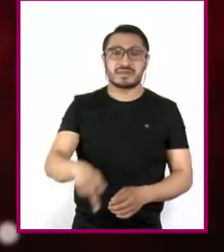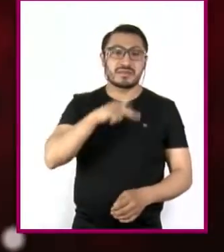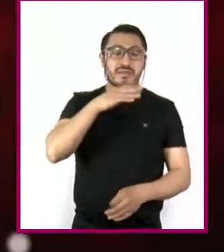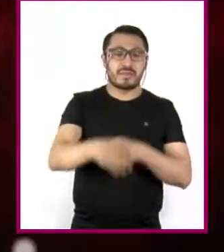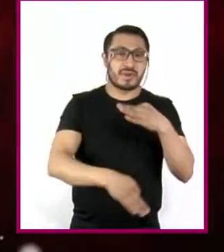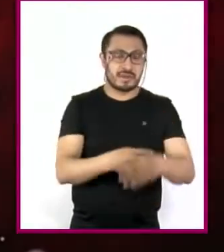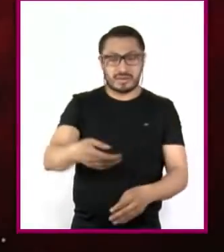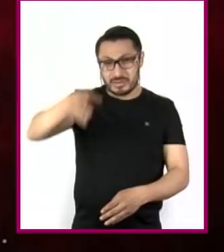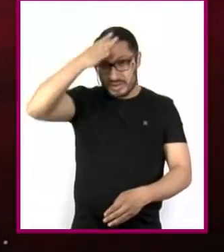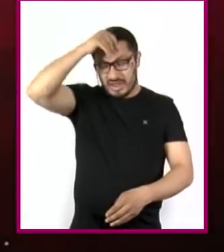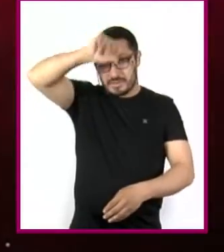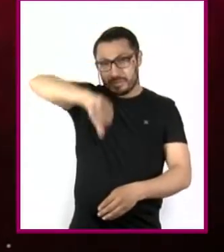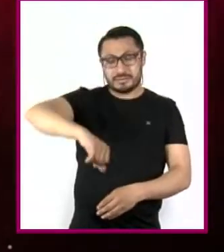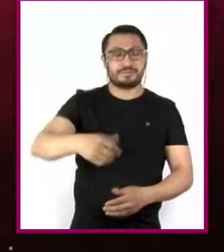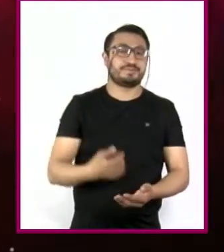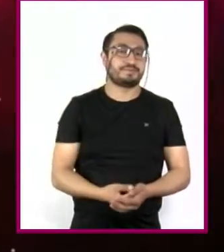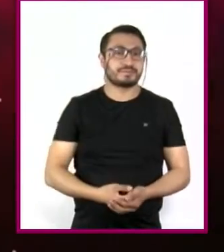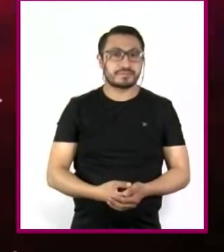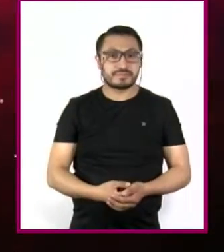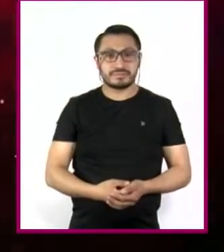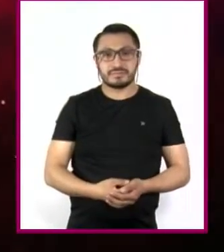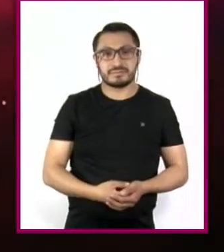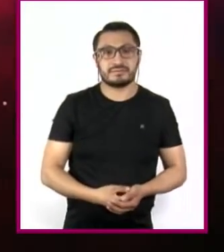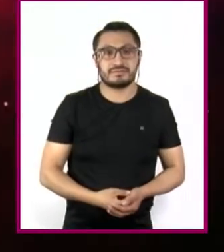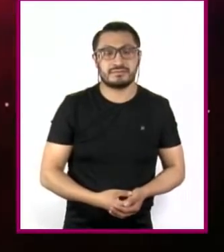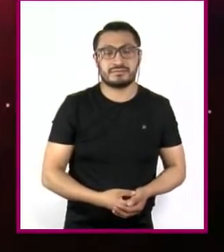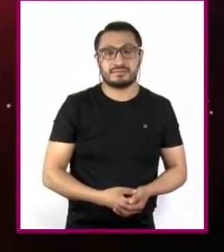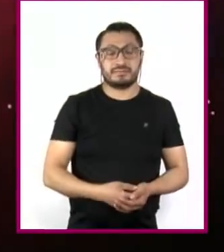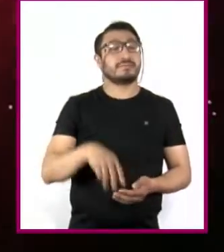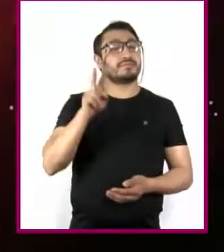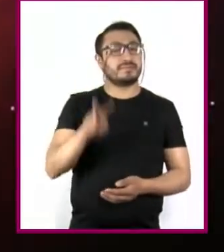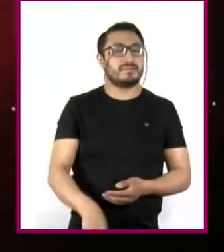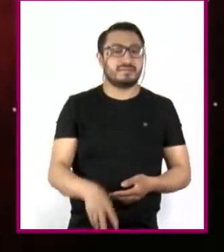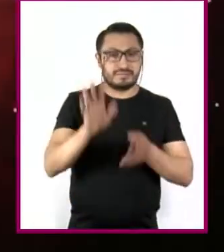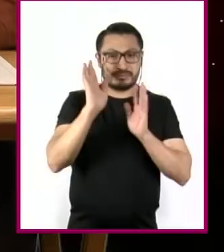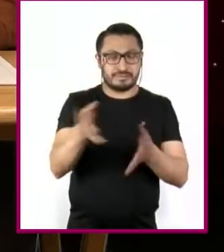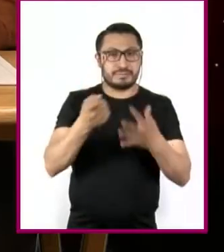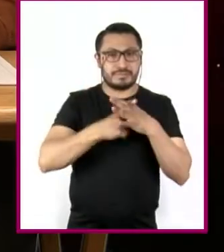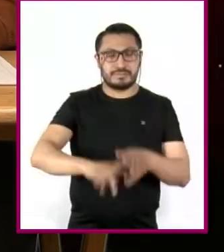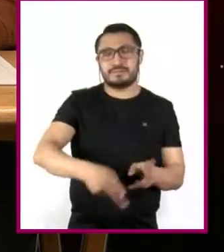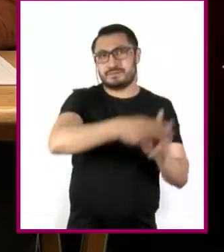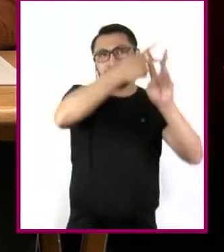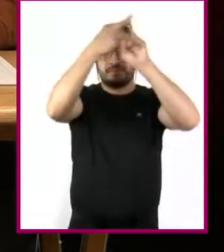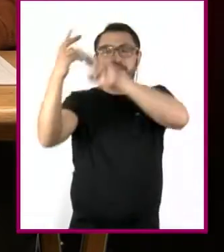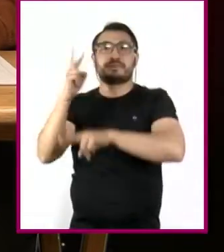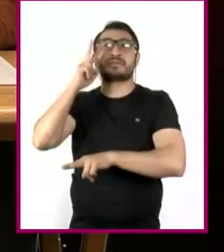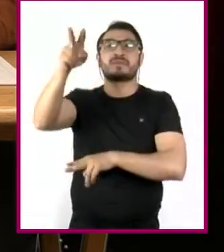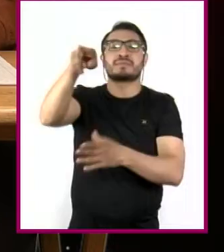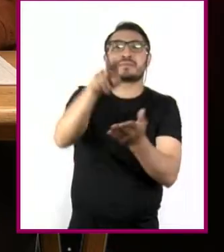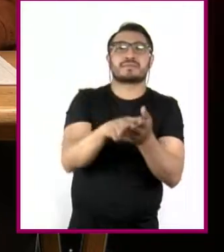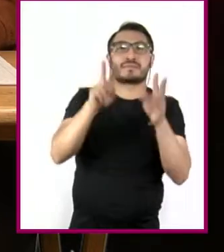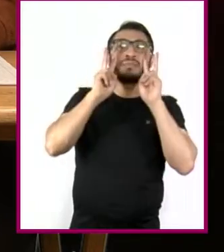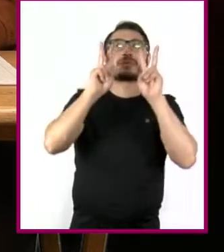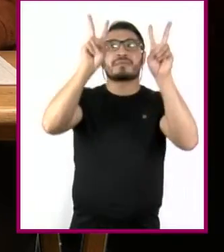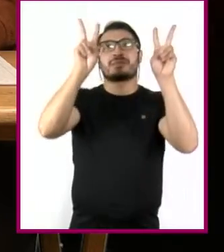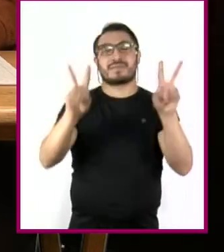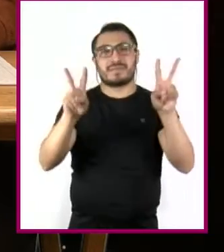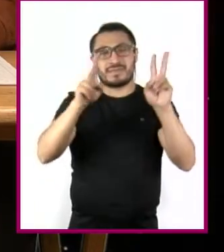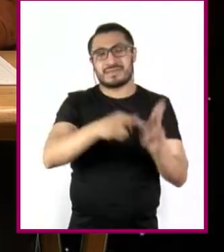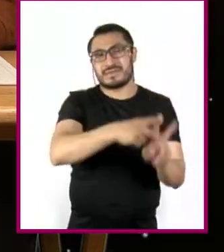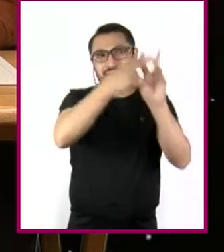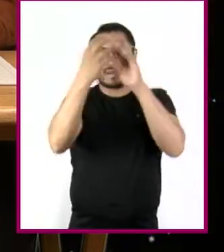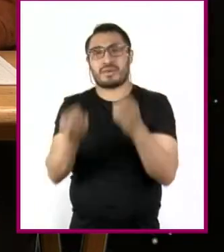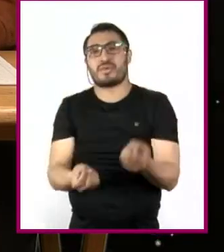lo que aprendimos antes de ver la lluvia de estrellas. Que por cierto, ya está por comenzar. Vamos a acostarnos un rato en el pasto a ver